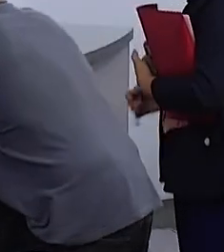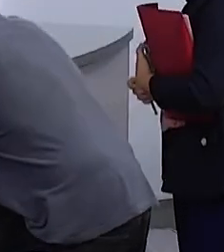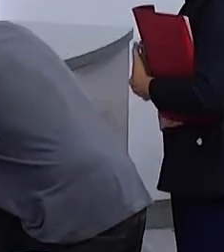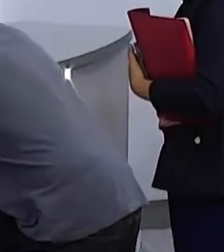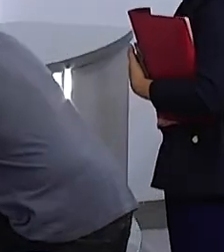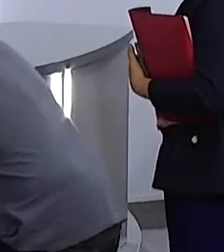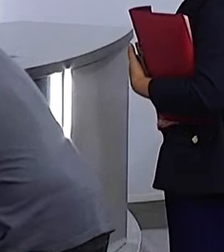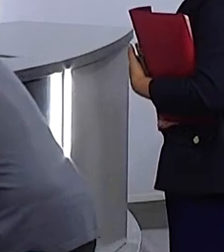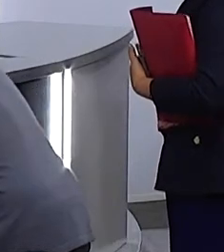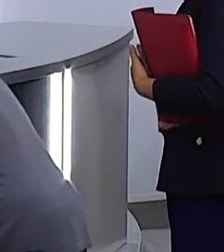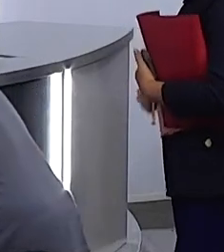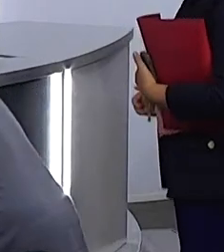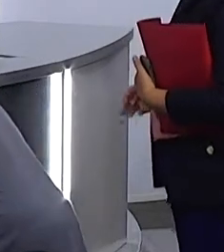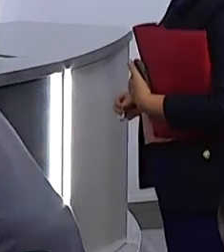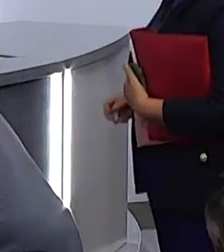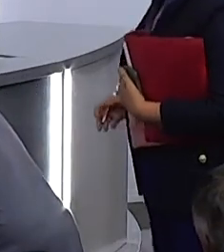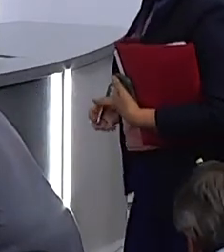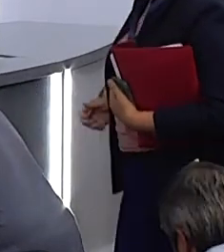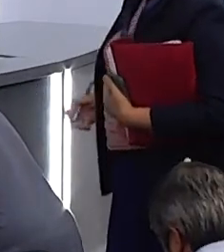Gracias.